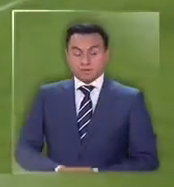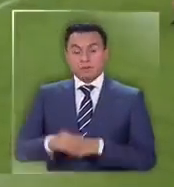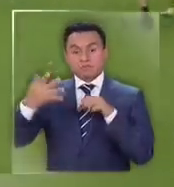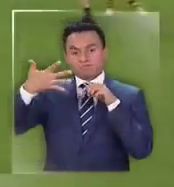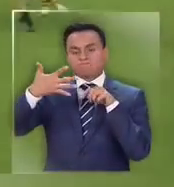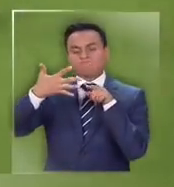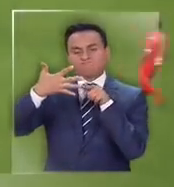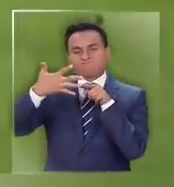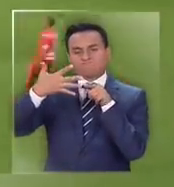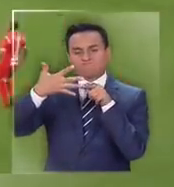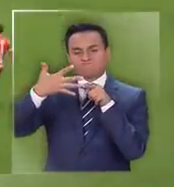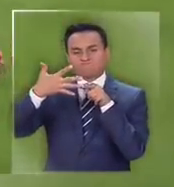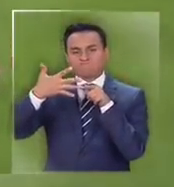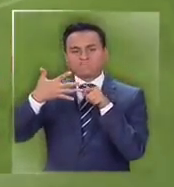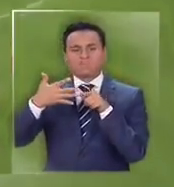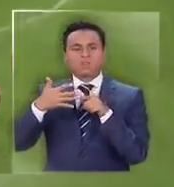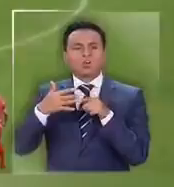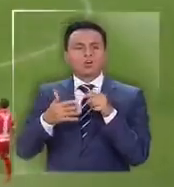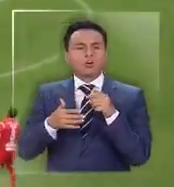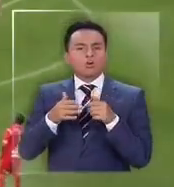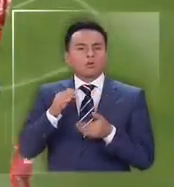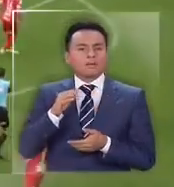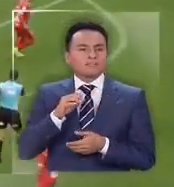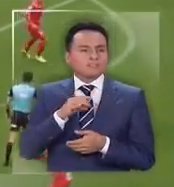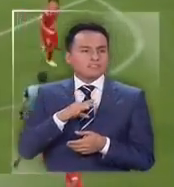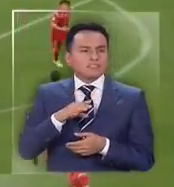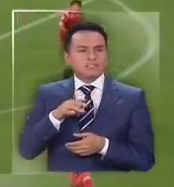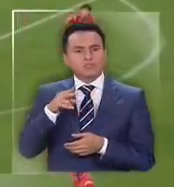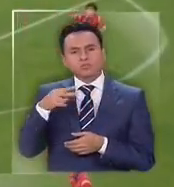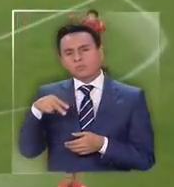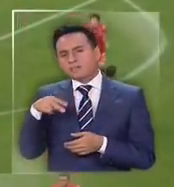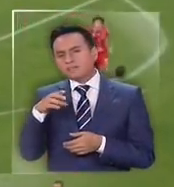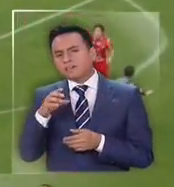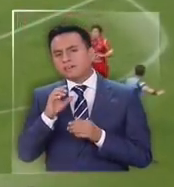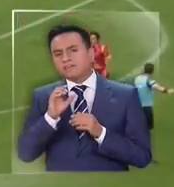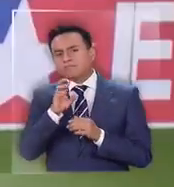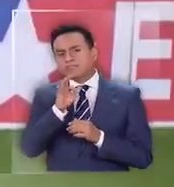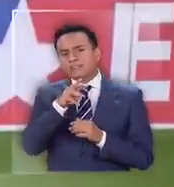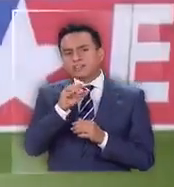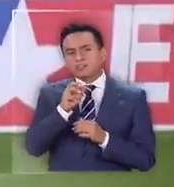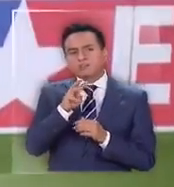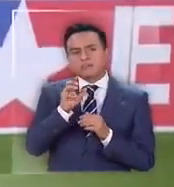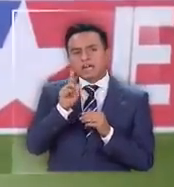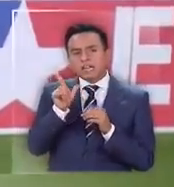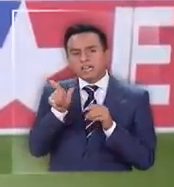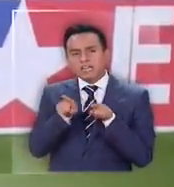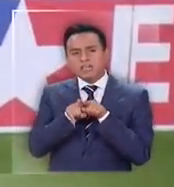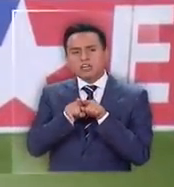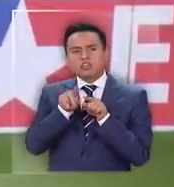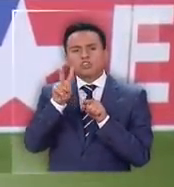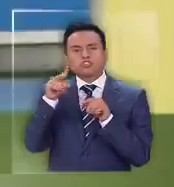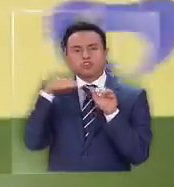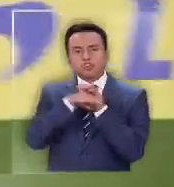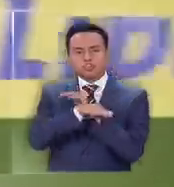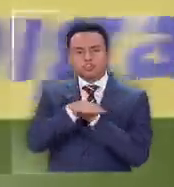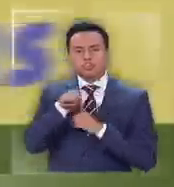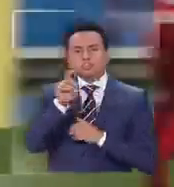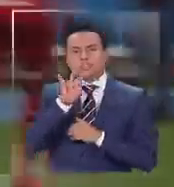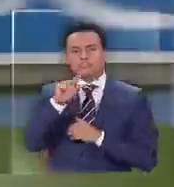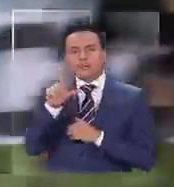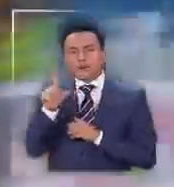Posición número 4 en la Copa Chile. Ñublense derrotó a Fernández Vial con 2 goles de Michael Silva. Este es el